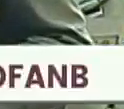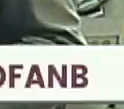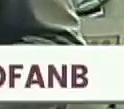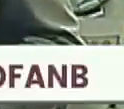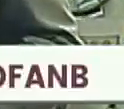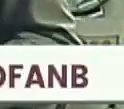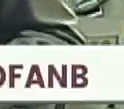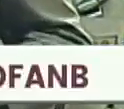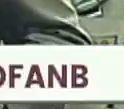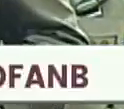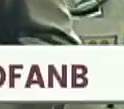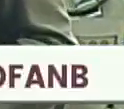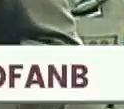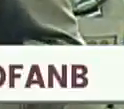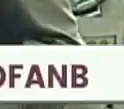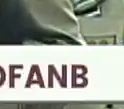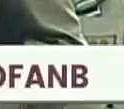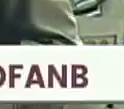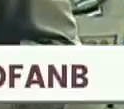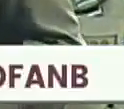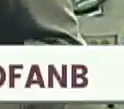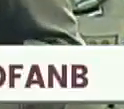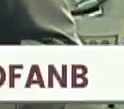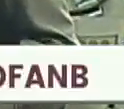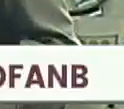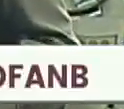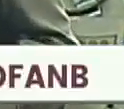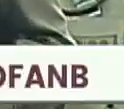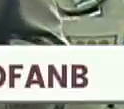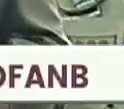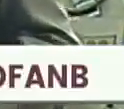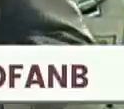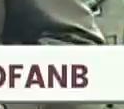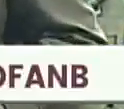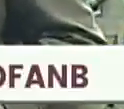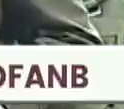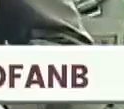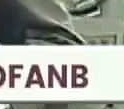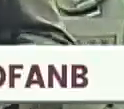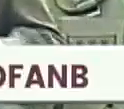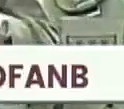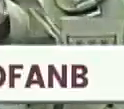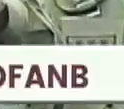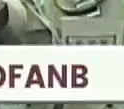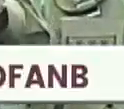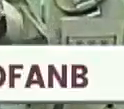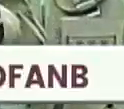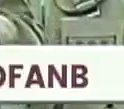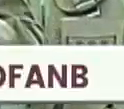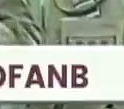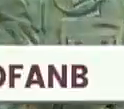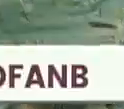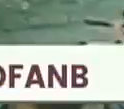En este cuartel, que a la vez es un centro de entrenamiento y un polígono,